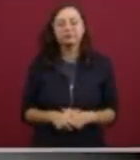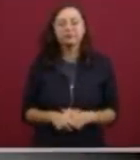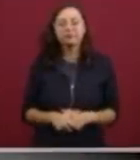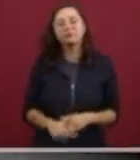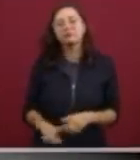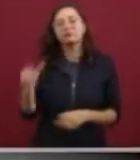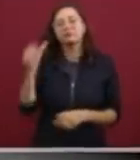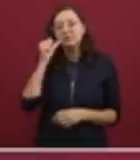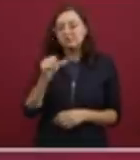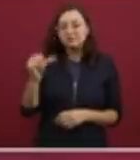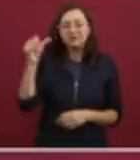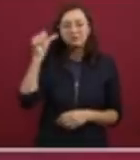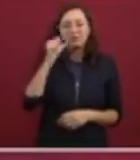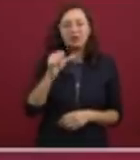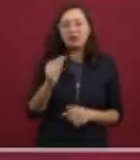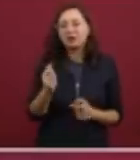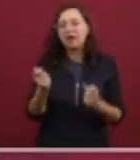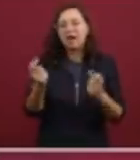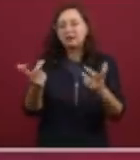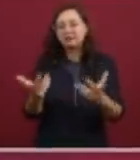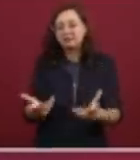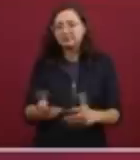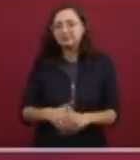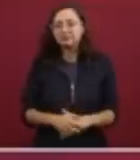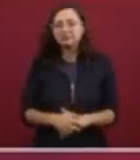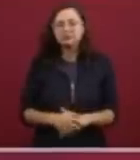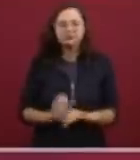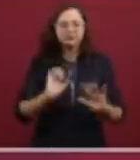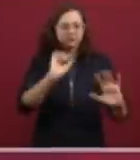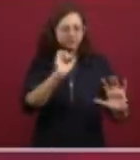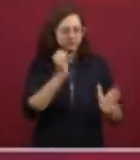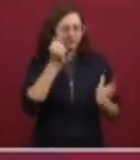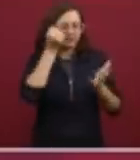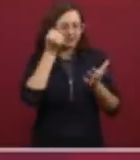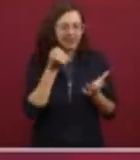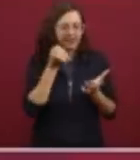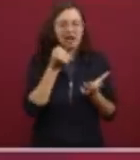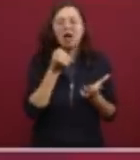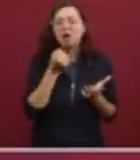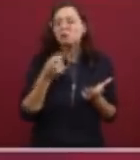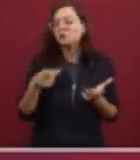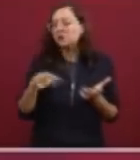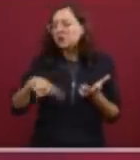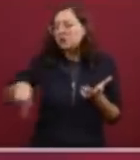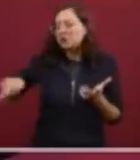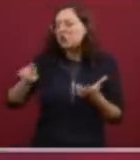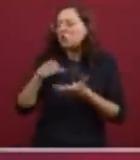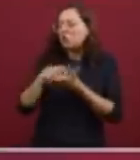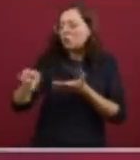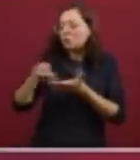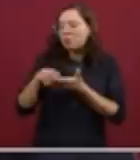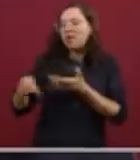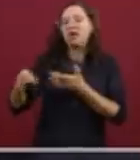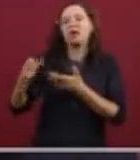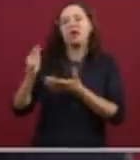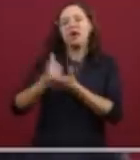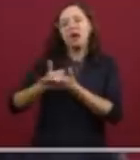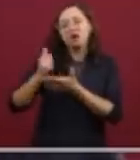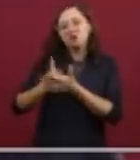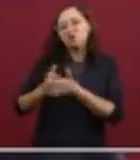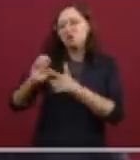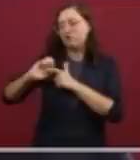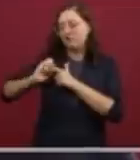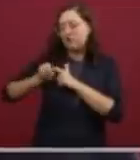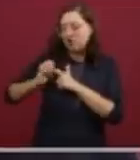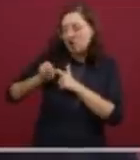lo que hacían era comprar despensas, masivamente. Había